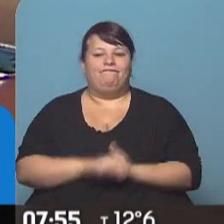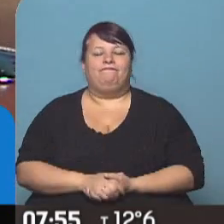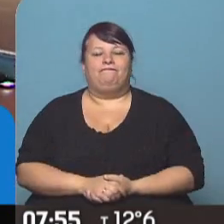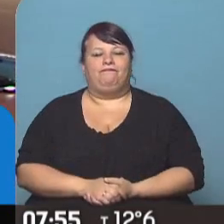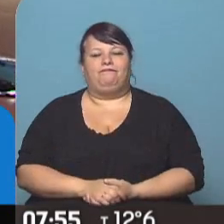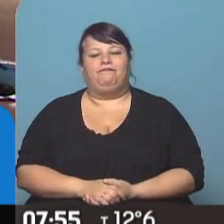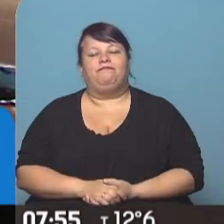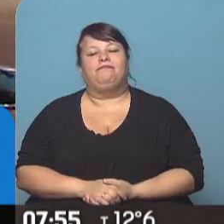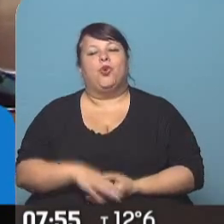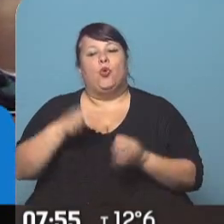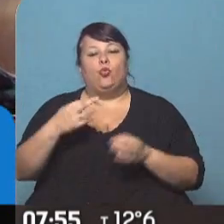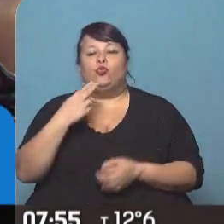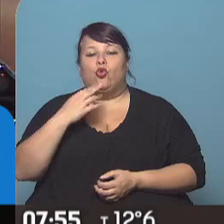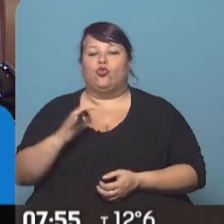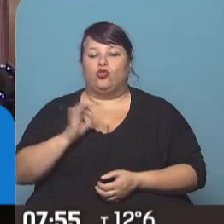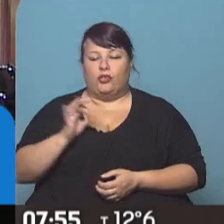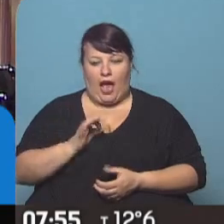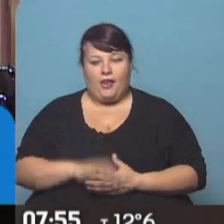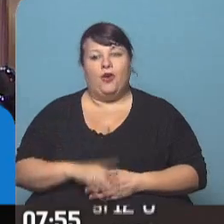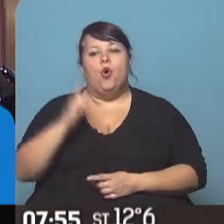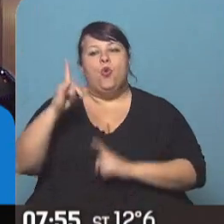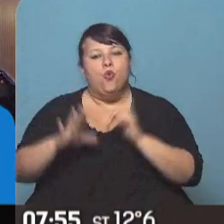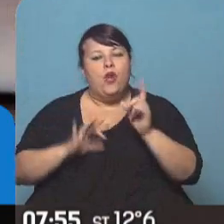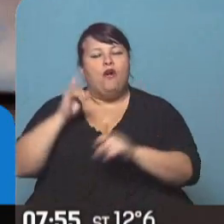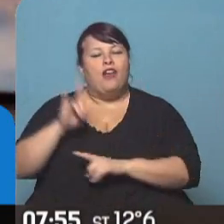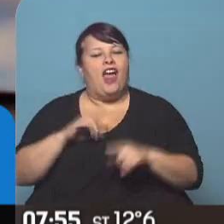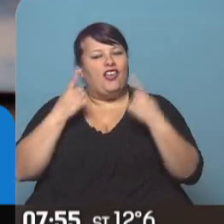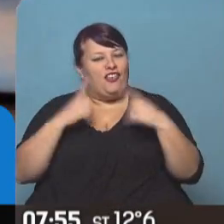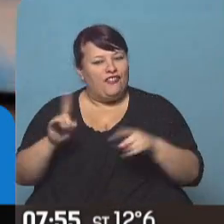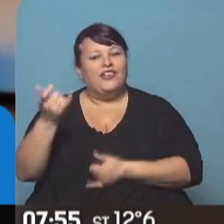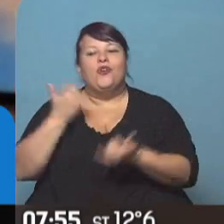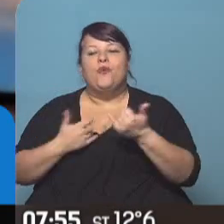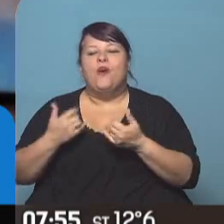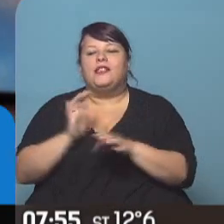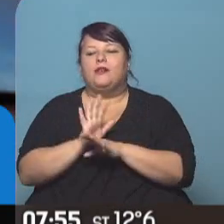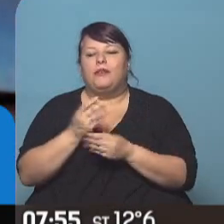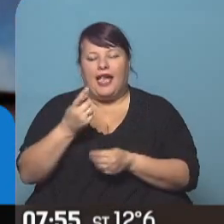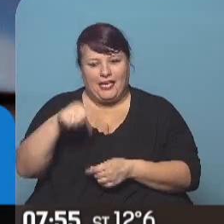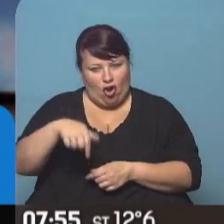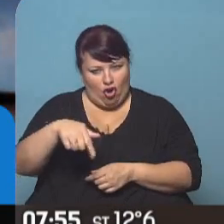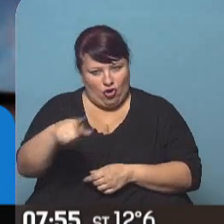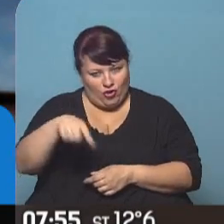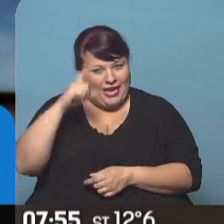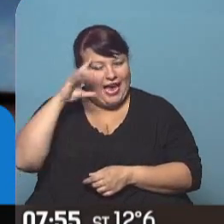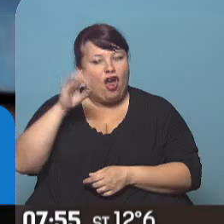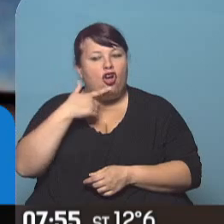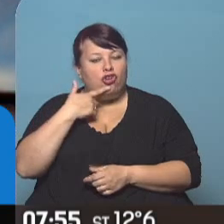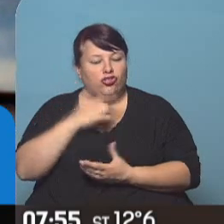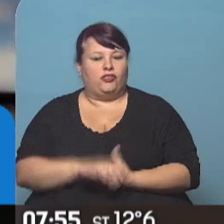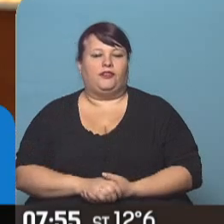y se cumplen 11 años y cada año es algo diferente contanos qué significa para hoy hijos